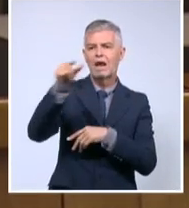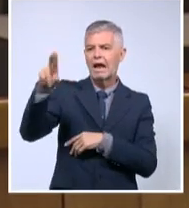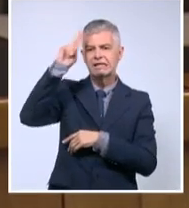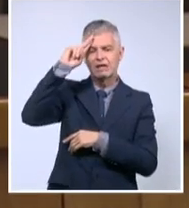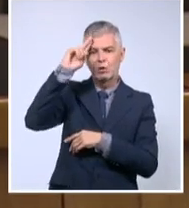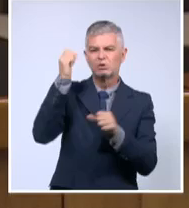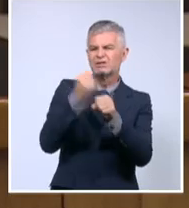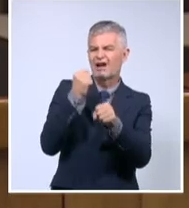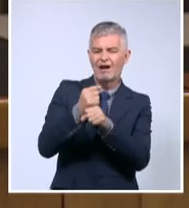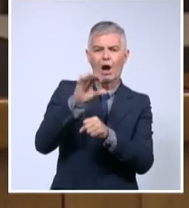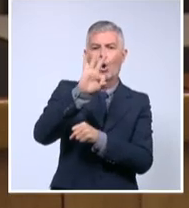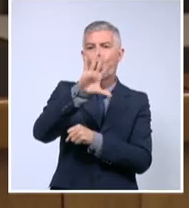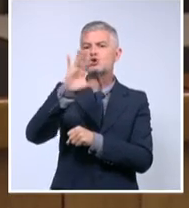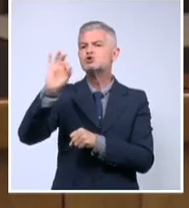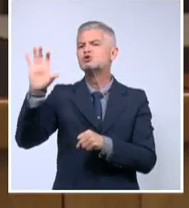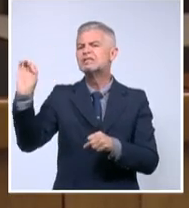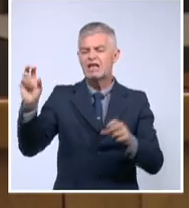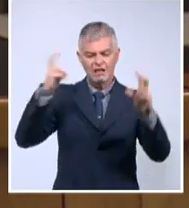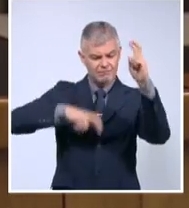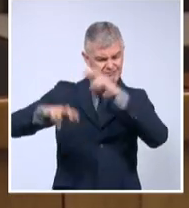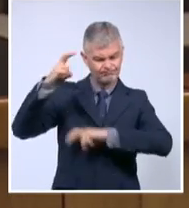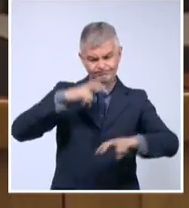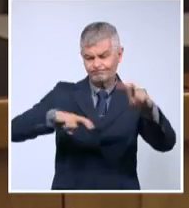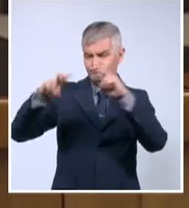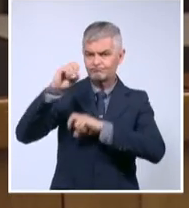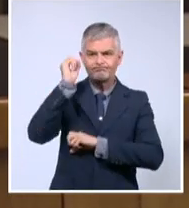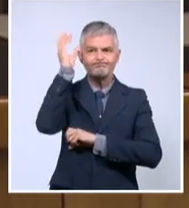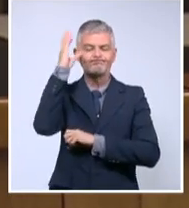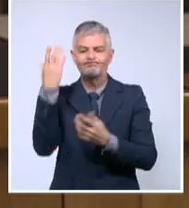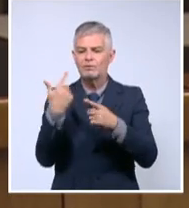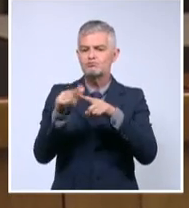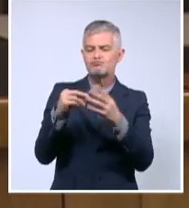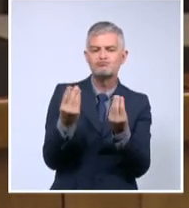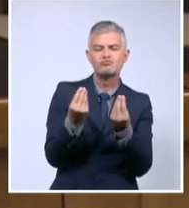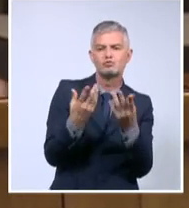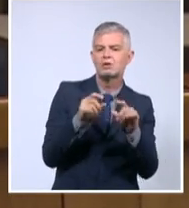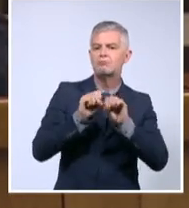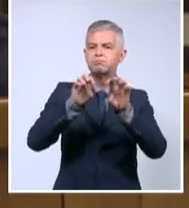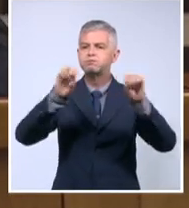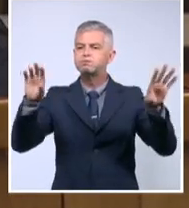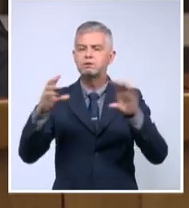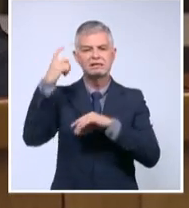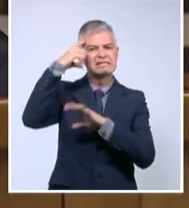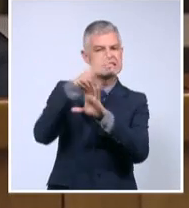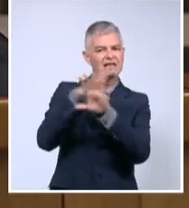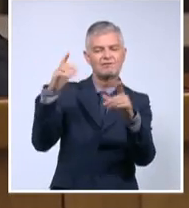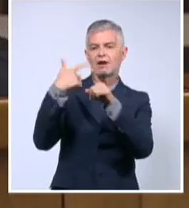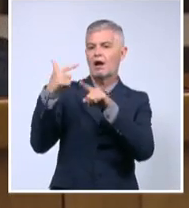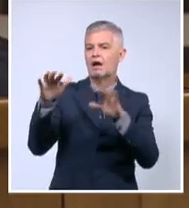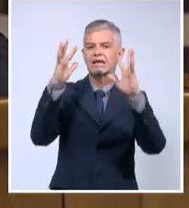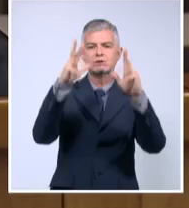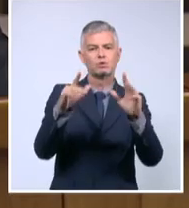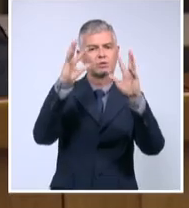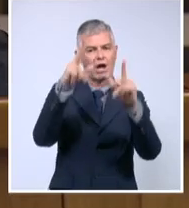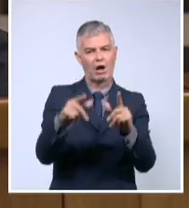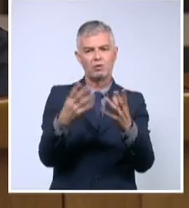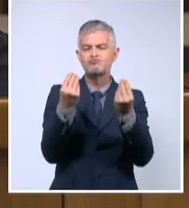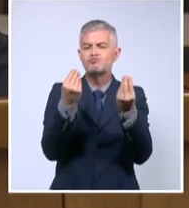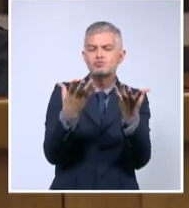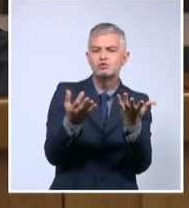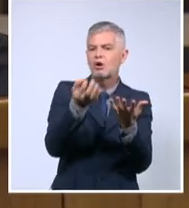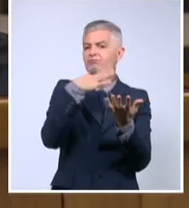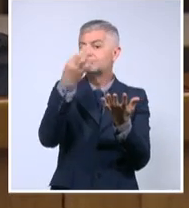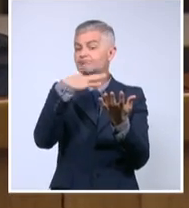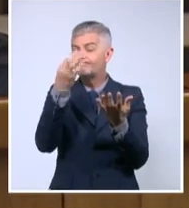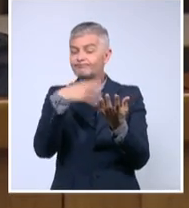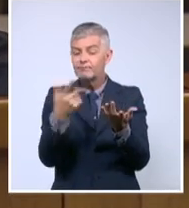800 investigaciones que han generado cientos de publicaciones científicas. Más de una docena de biofármacos cubanos se emplean en